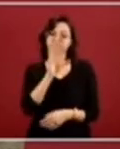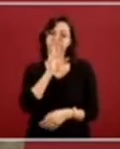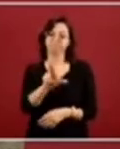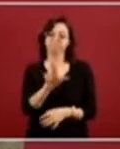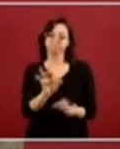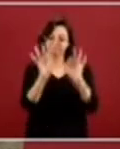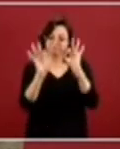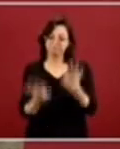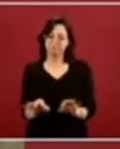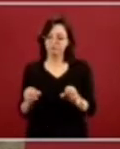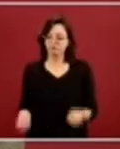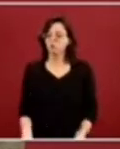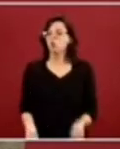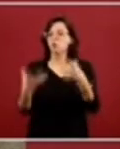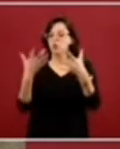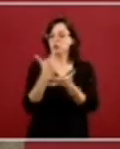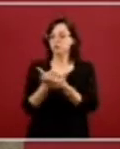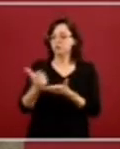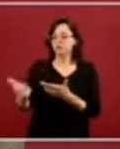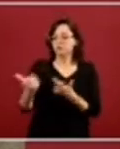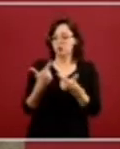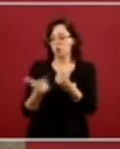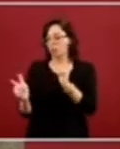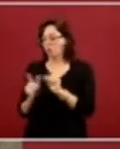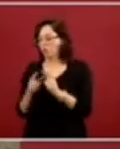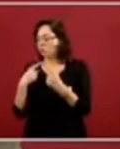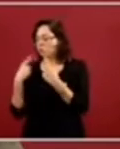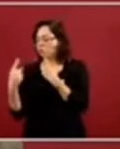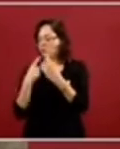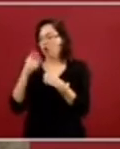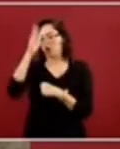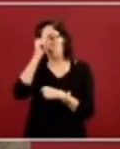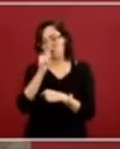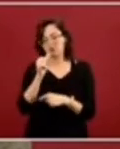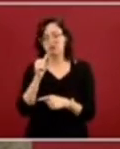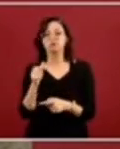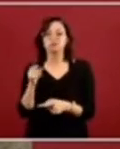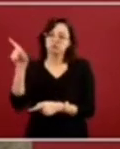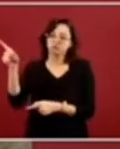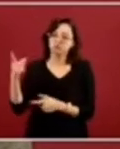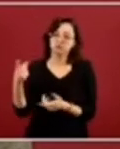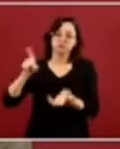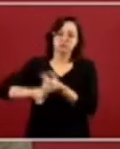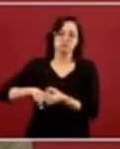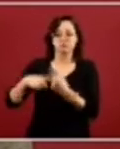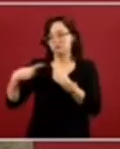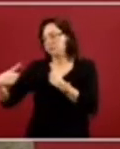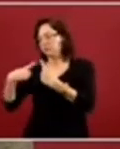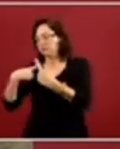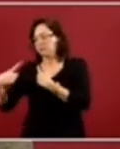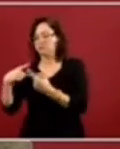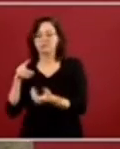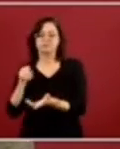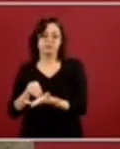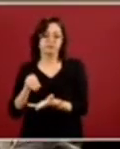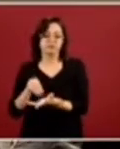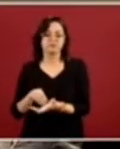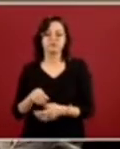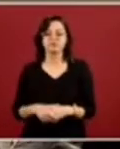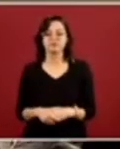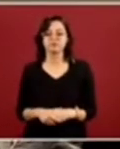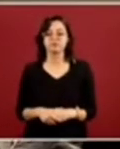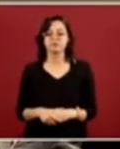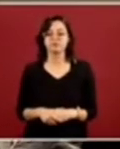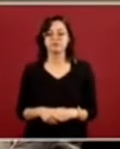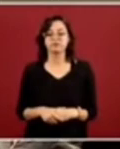pregunta después de que el grupo se termine de reunir, se sigue reuniendo en este momento definiendo este aspecto. Por favor.